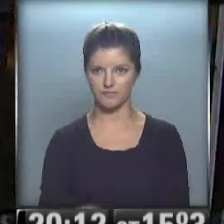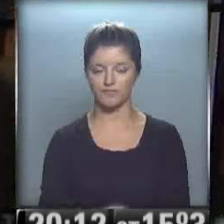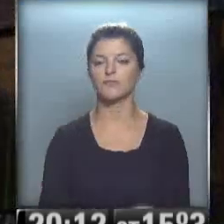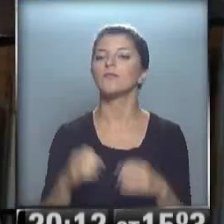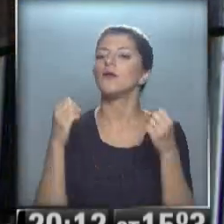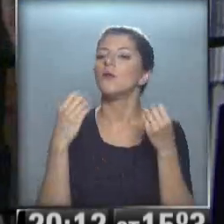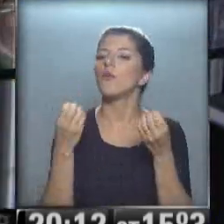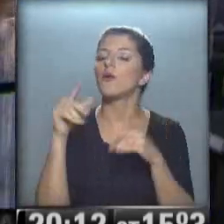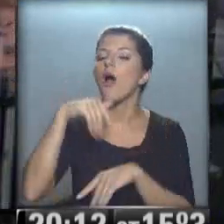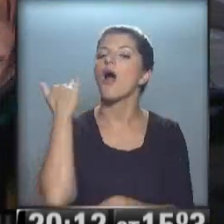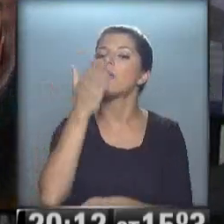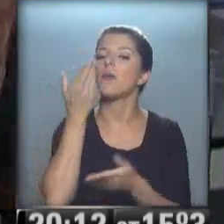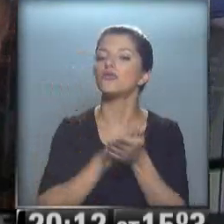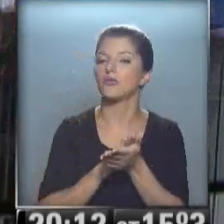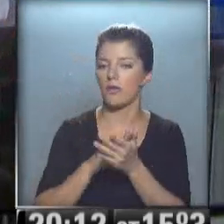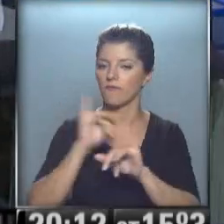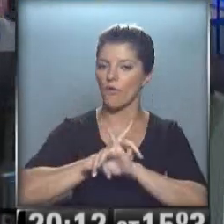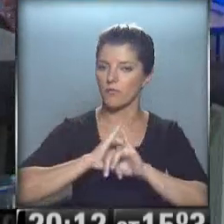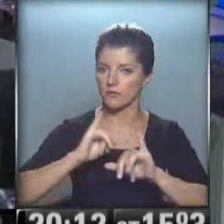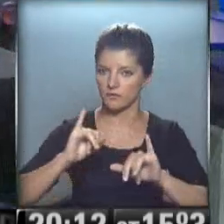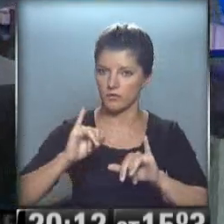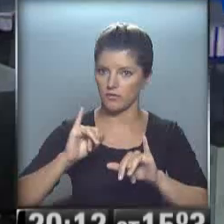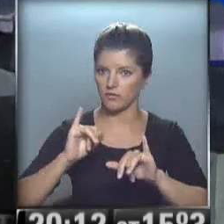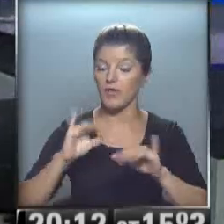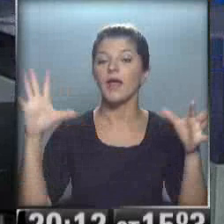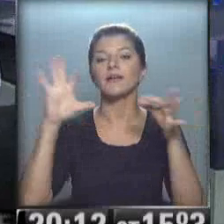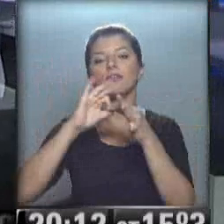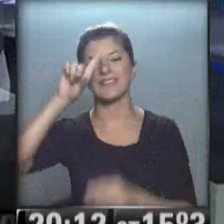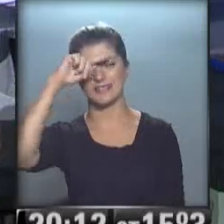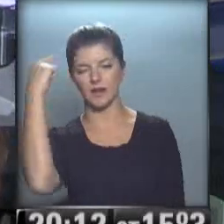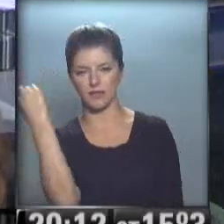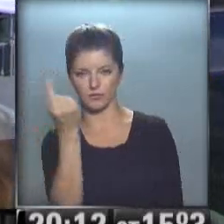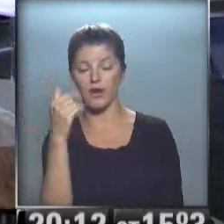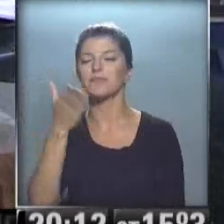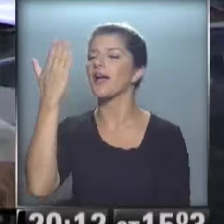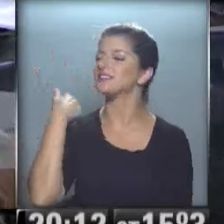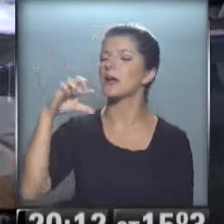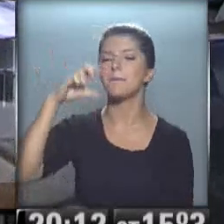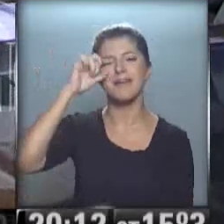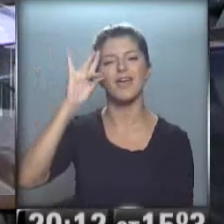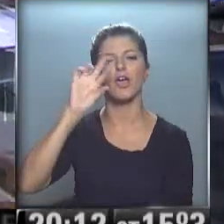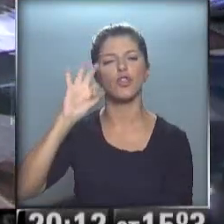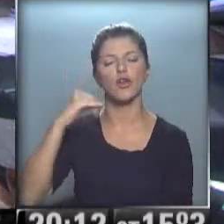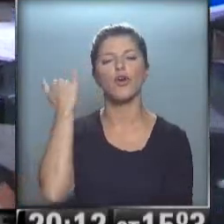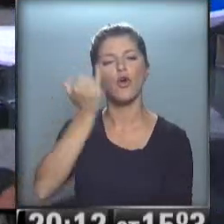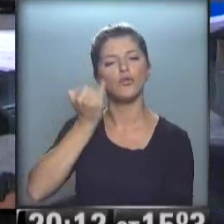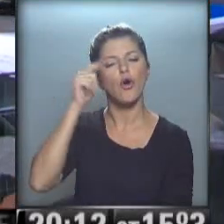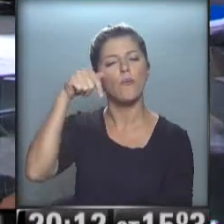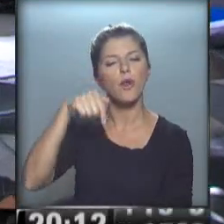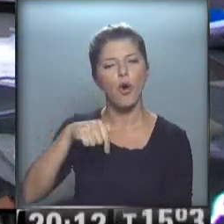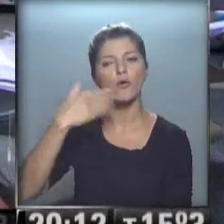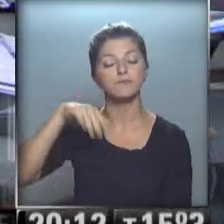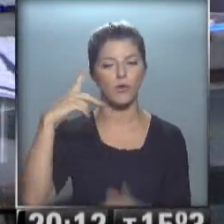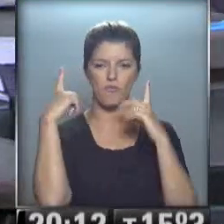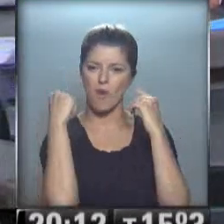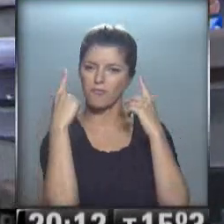Muy bien, vamos a hablar ahora de información que tiene que ver con el exterior, con Chile. Ya lo había anunciado ayer Pedro Briguer, hoy se produjo una